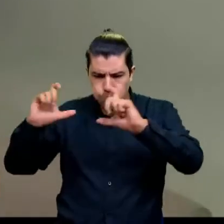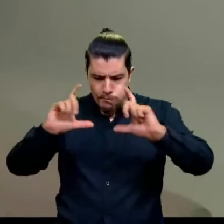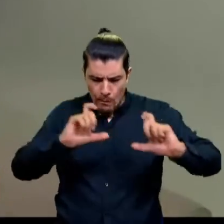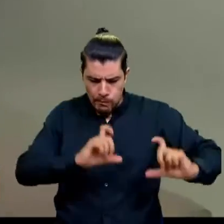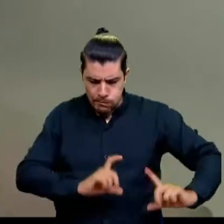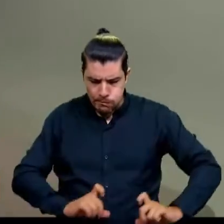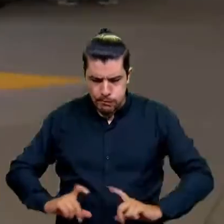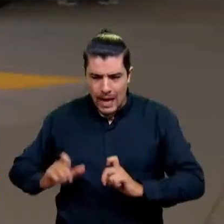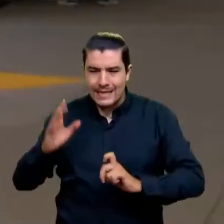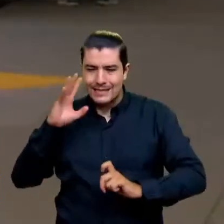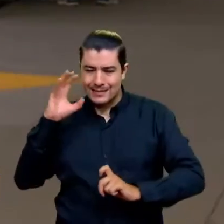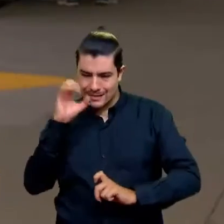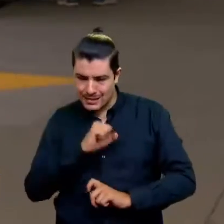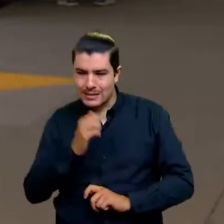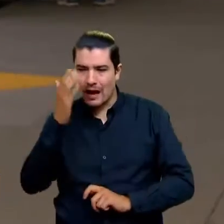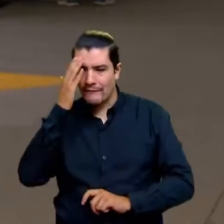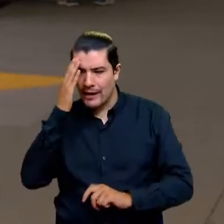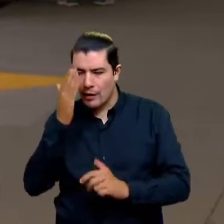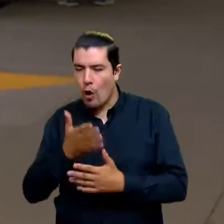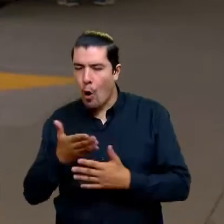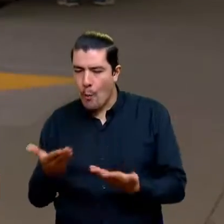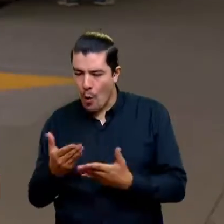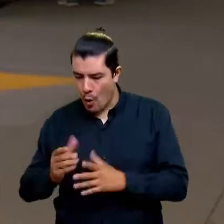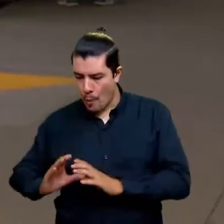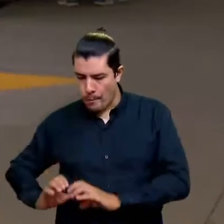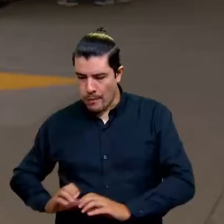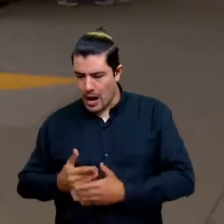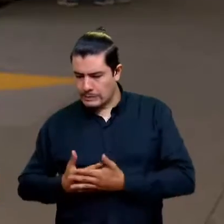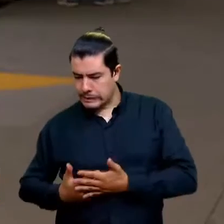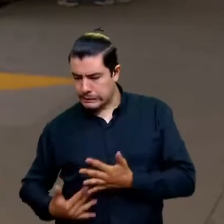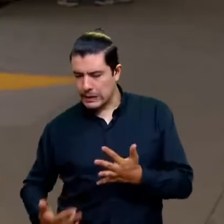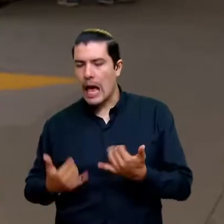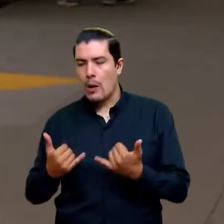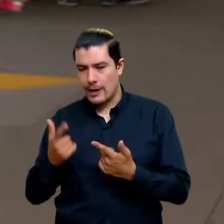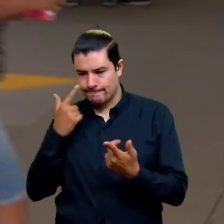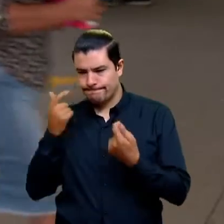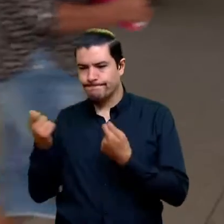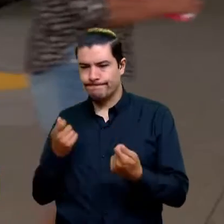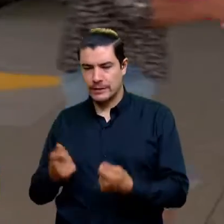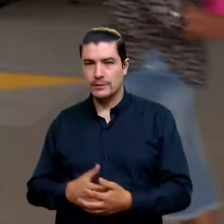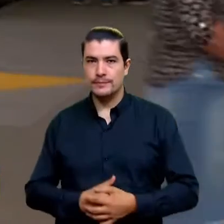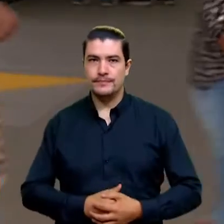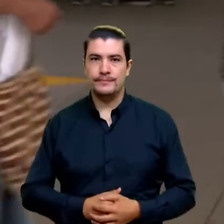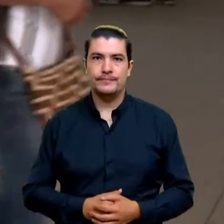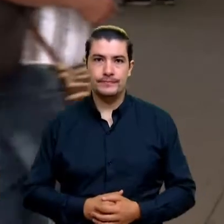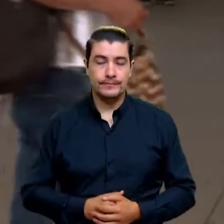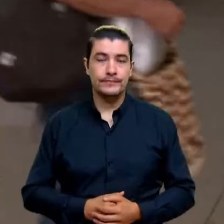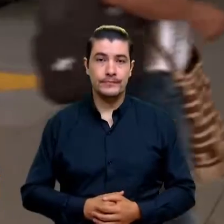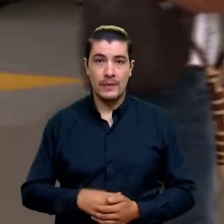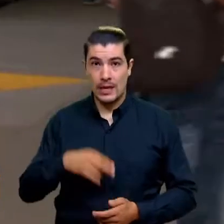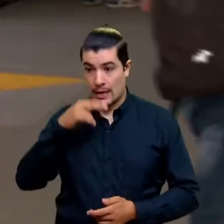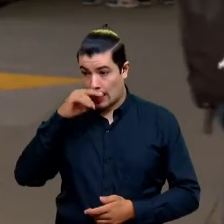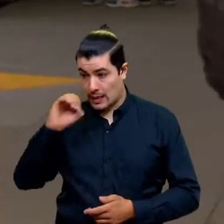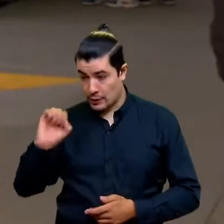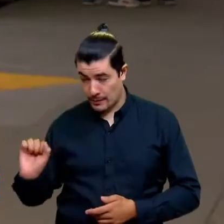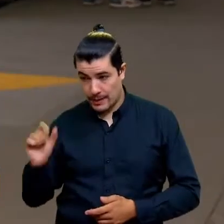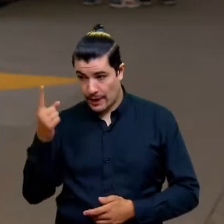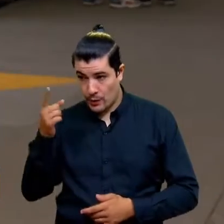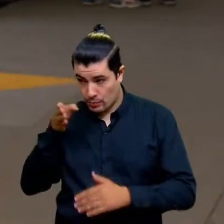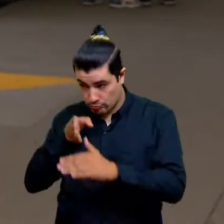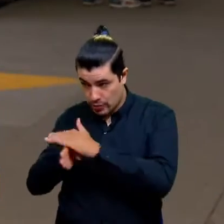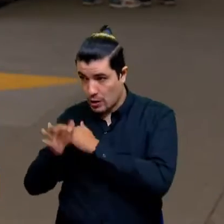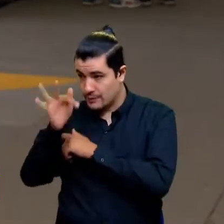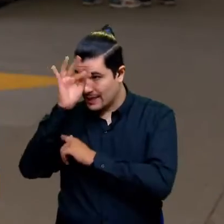control del sangrado. Ya se cumplen 36 horas desde el primer ingreso de uno de los menores a este centro hospitalario, a la unidad